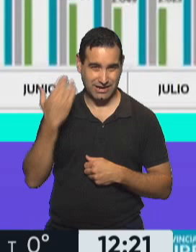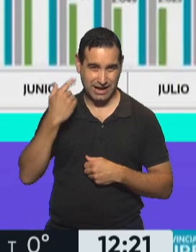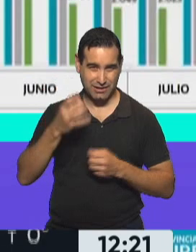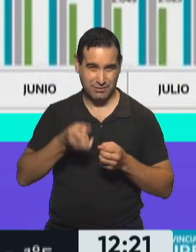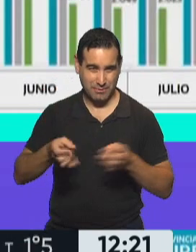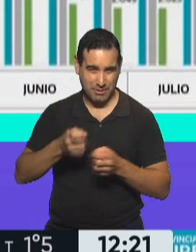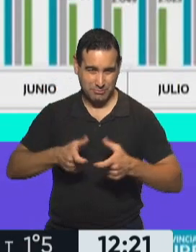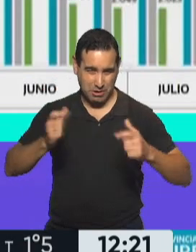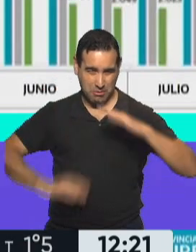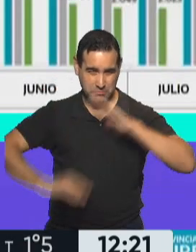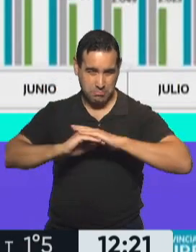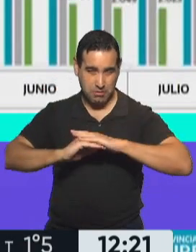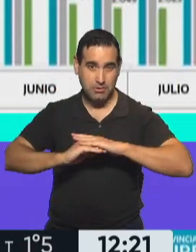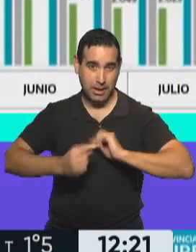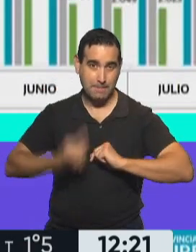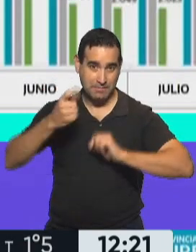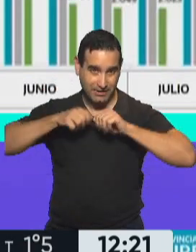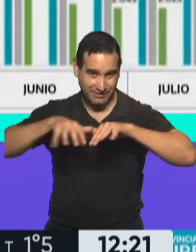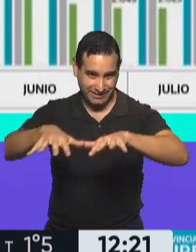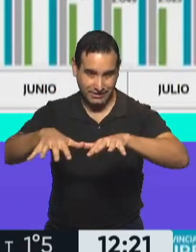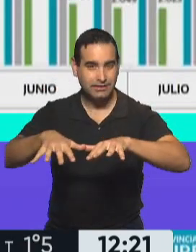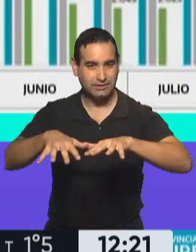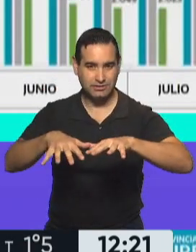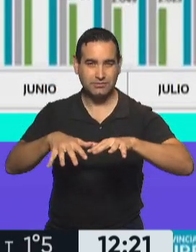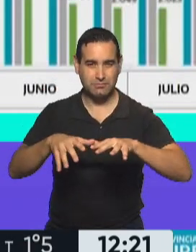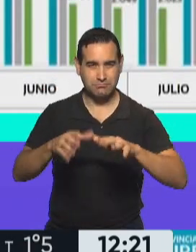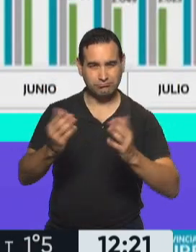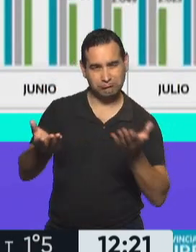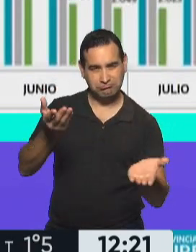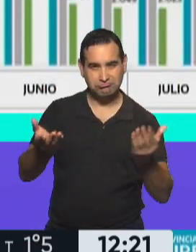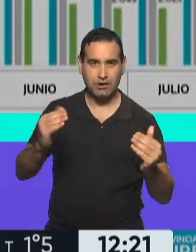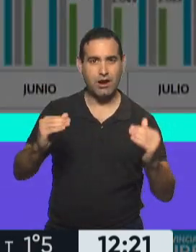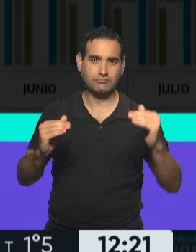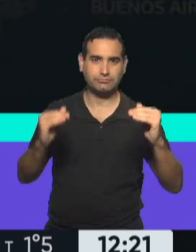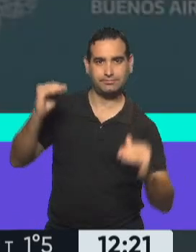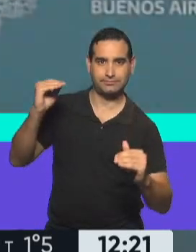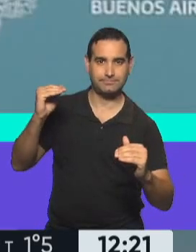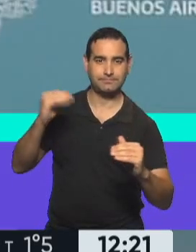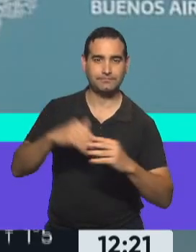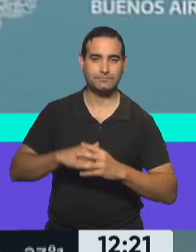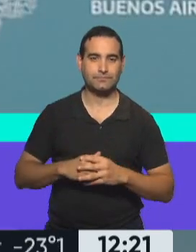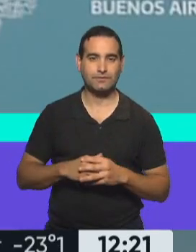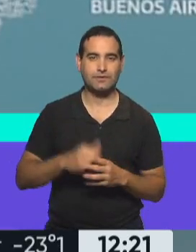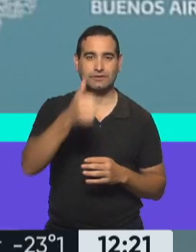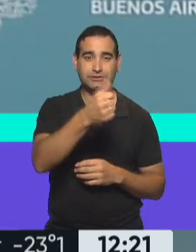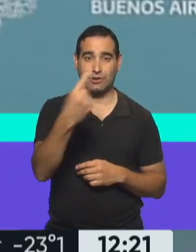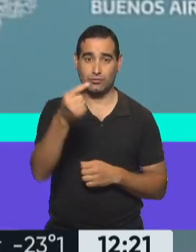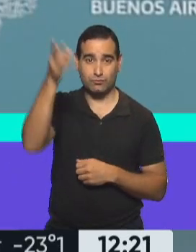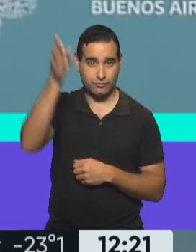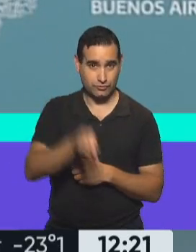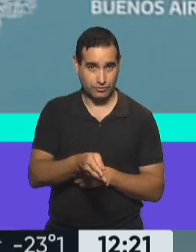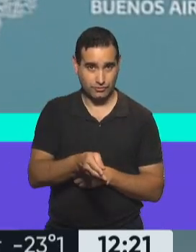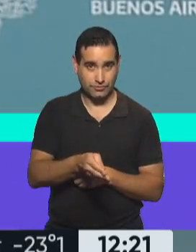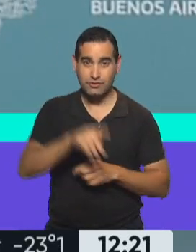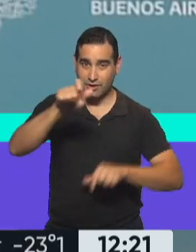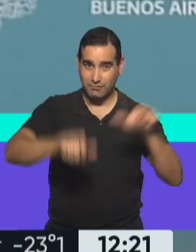de la primera ola, en línea, muy similar a ese brote. El 61%